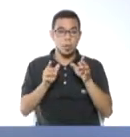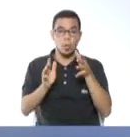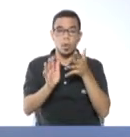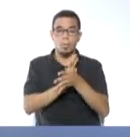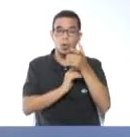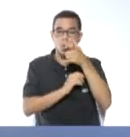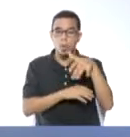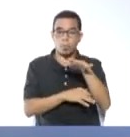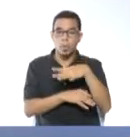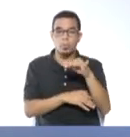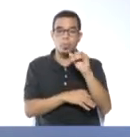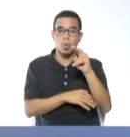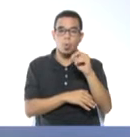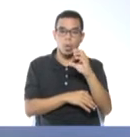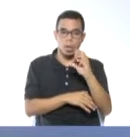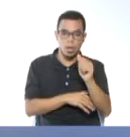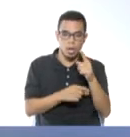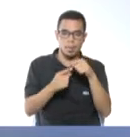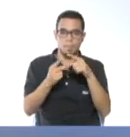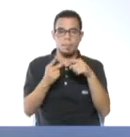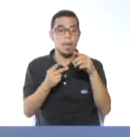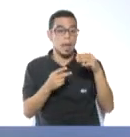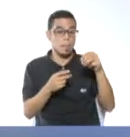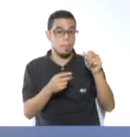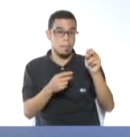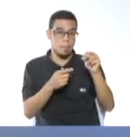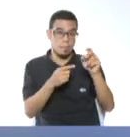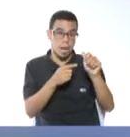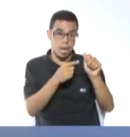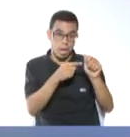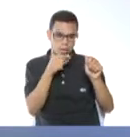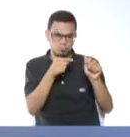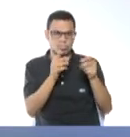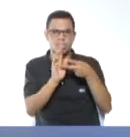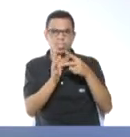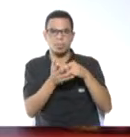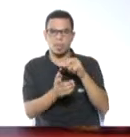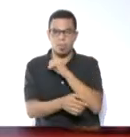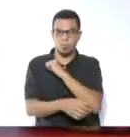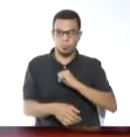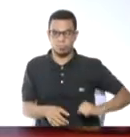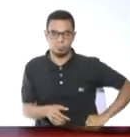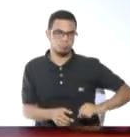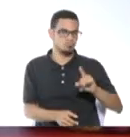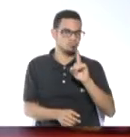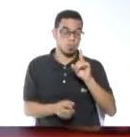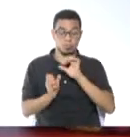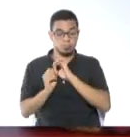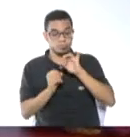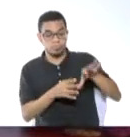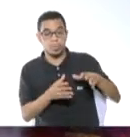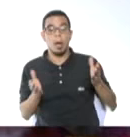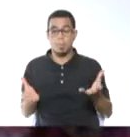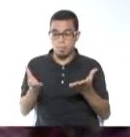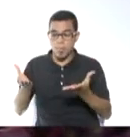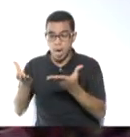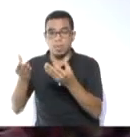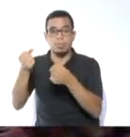el manaquillay es en idioma propio. Manaquillay significa no ser perezoso, ser trabajador. Una de las formas de avance del